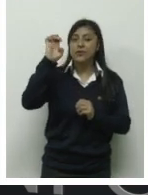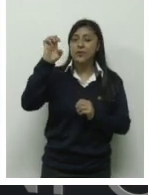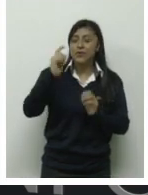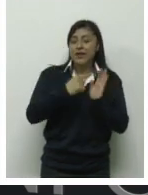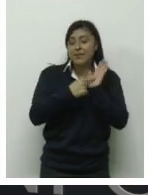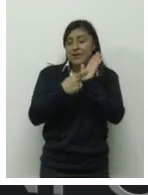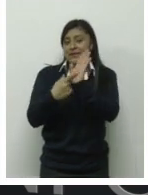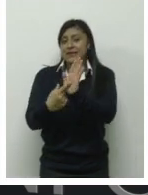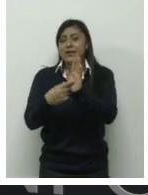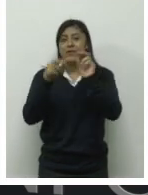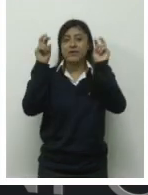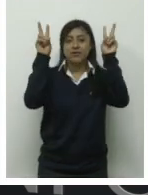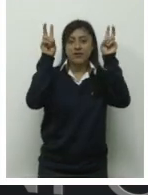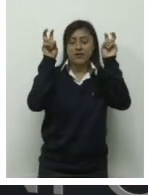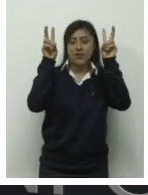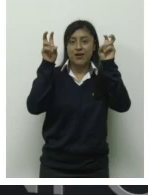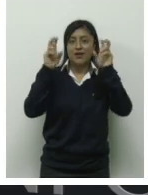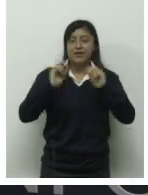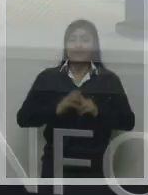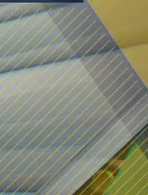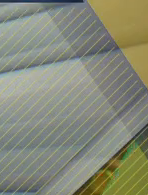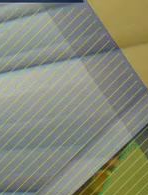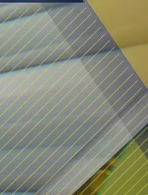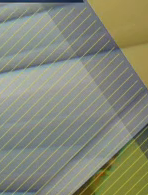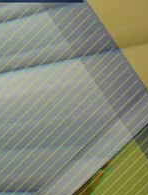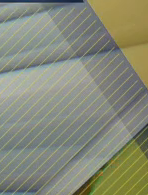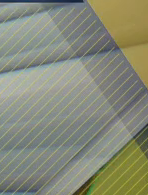información presentando nuestros titulares.